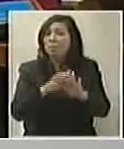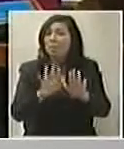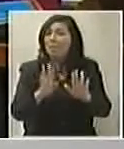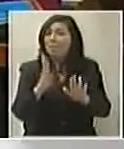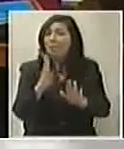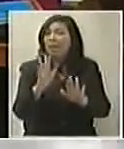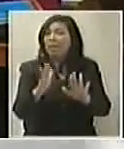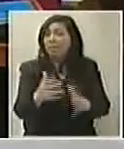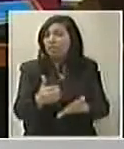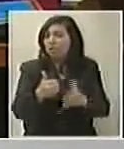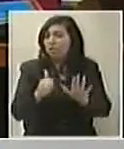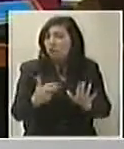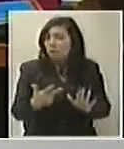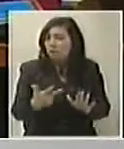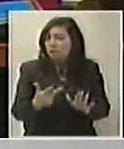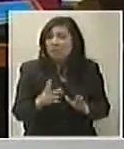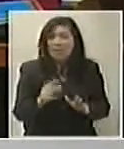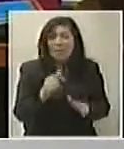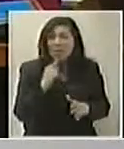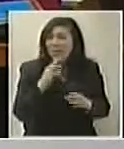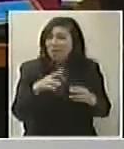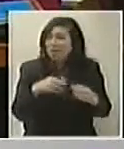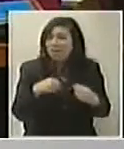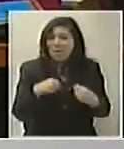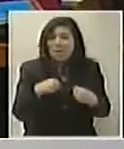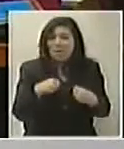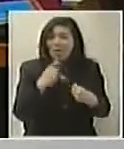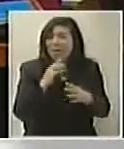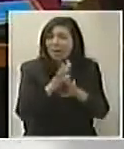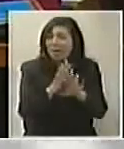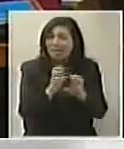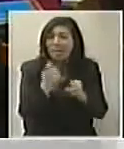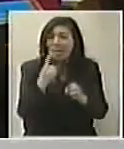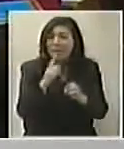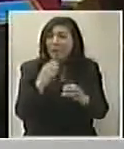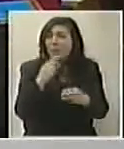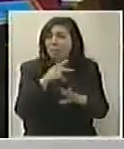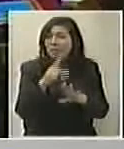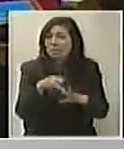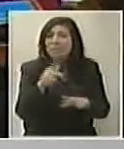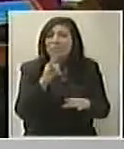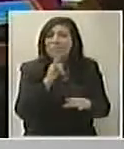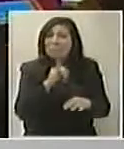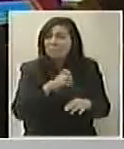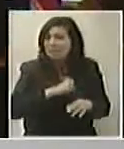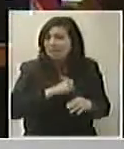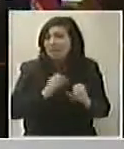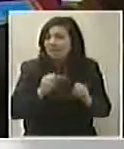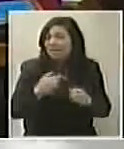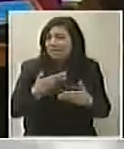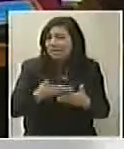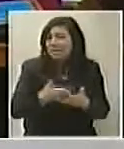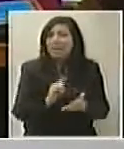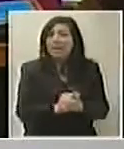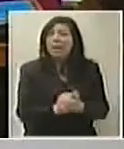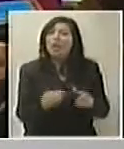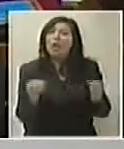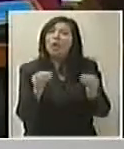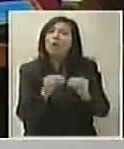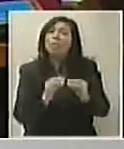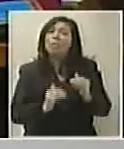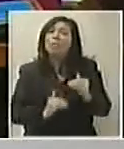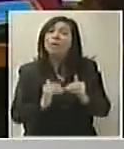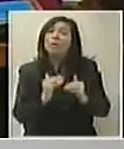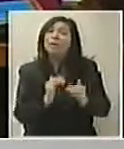18, pese a no haber aprobado el examen para ser profesora primaria? Se le asciende a grupos de